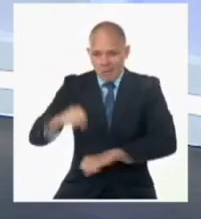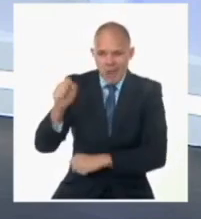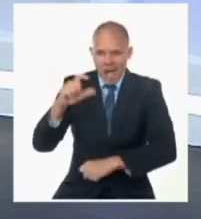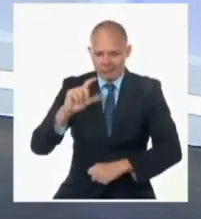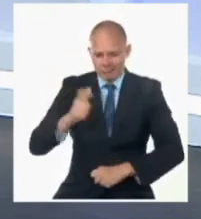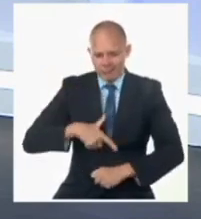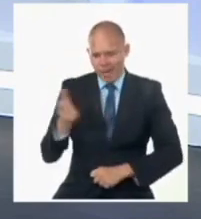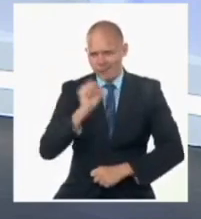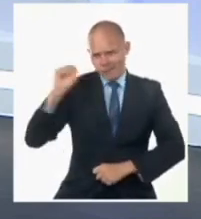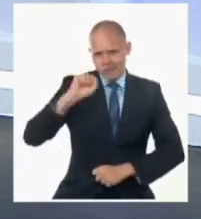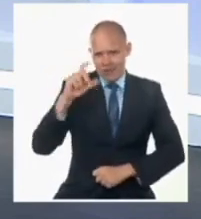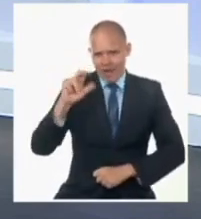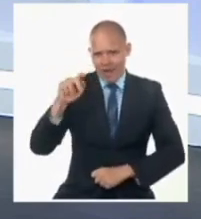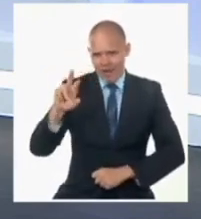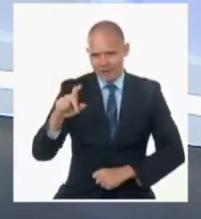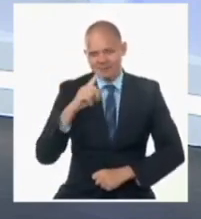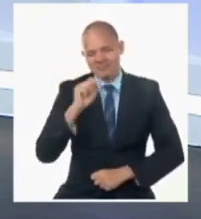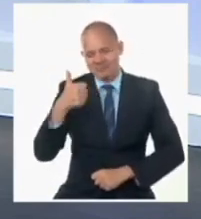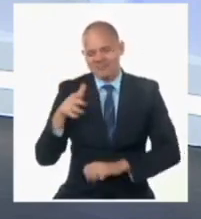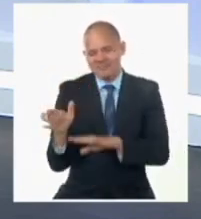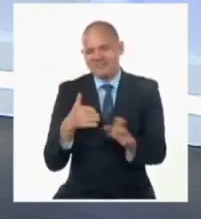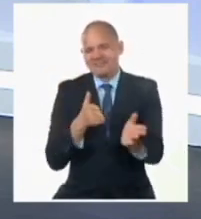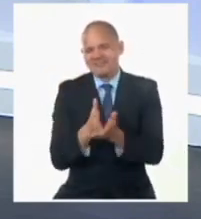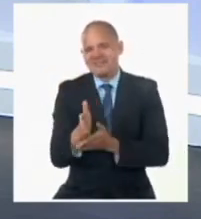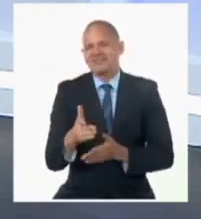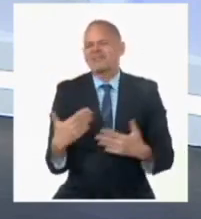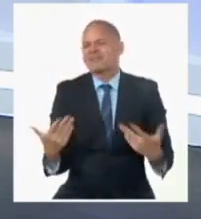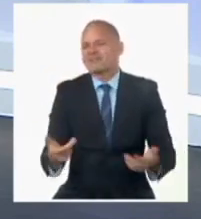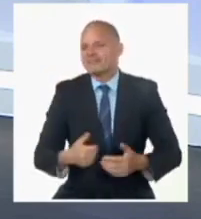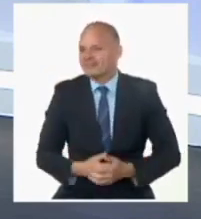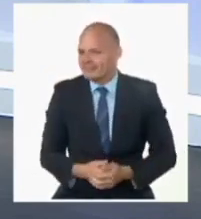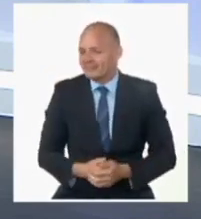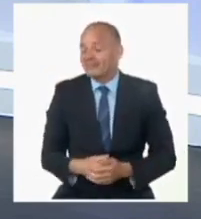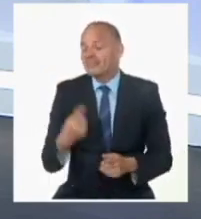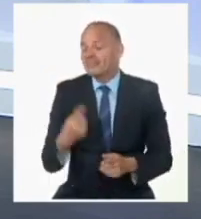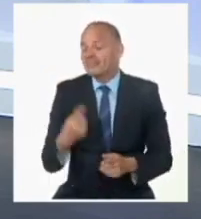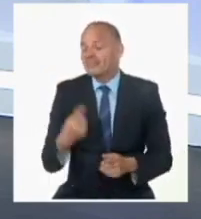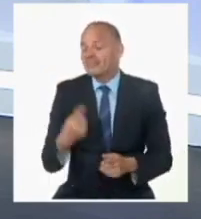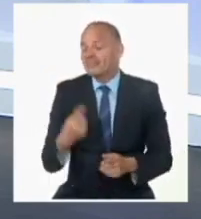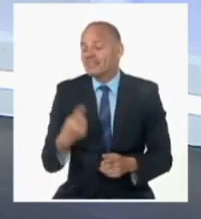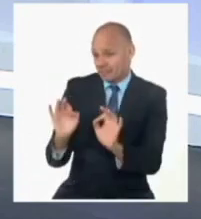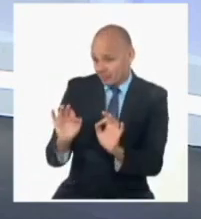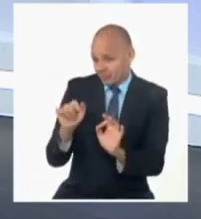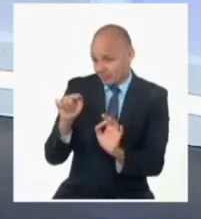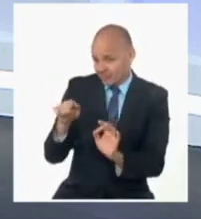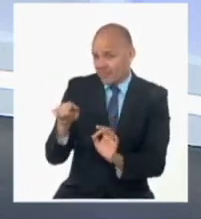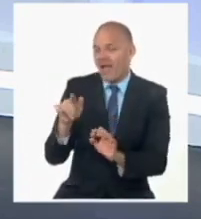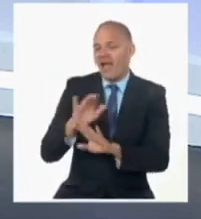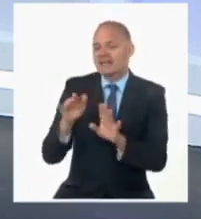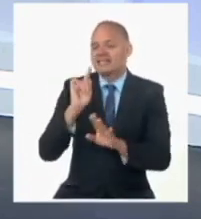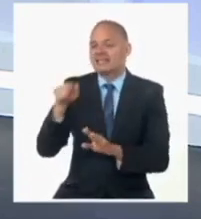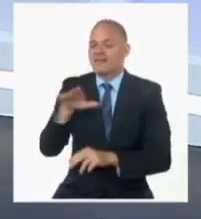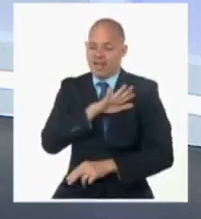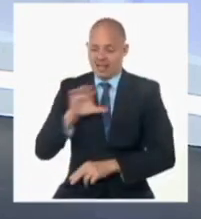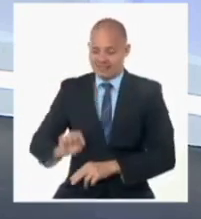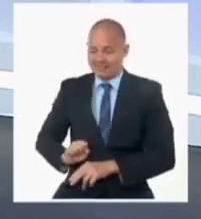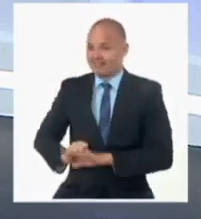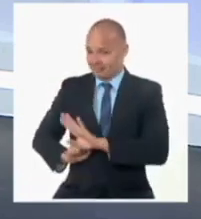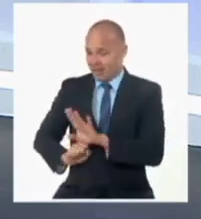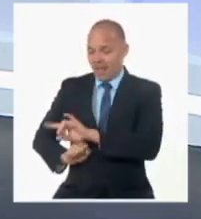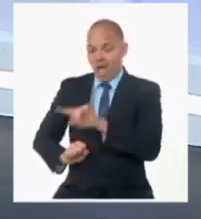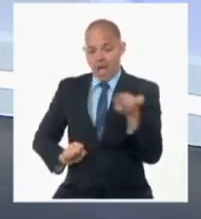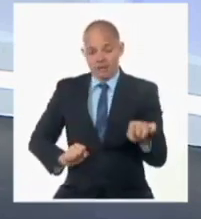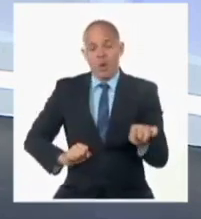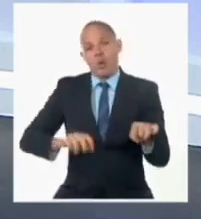en el segmento de los deportes. Vamos a continuar, porque en la subsede de estos Juegos Centroamericanos y del Caribe en República Dominicana, hoy Cuba alcanzó su